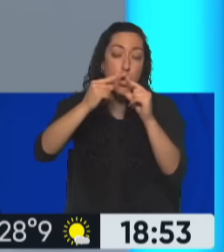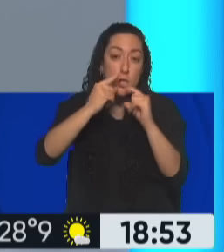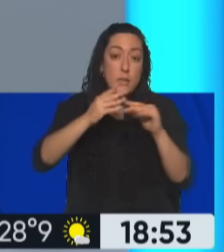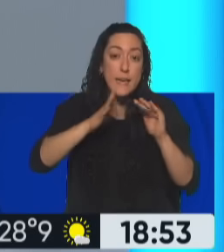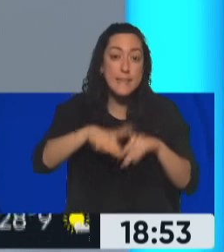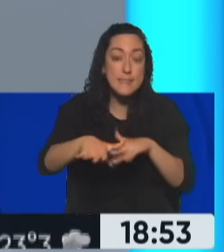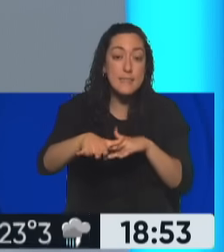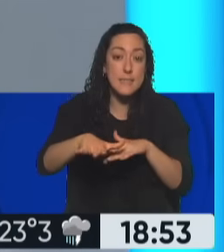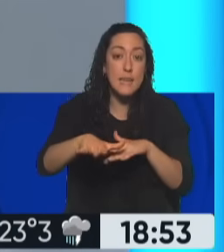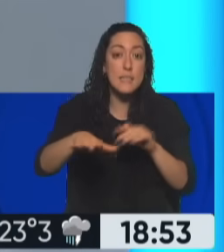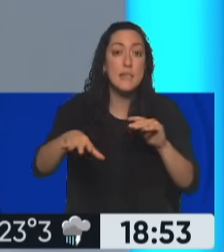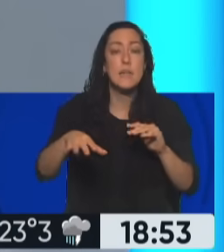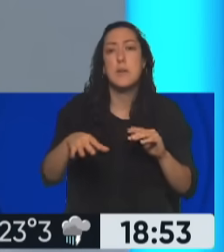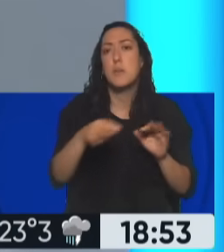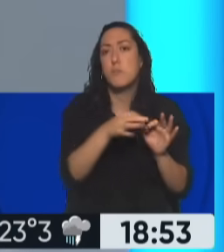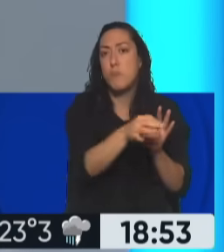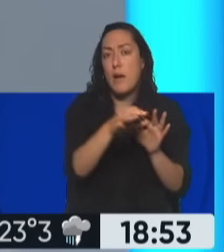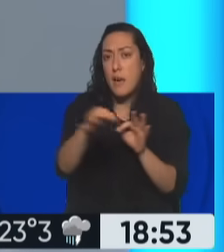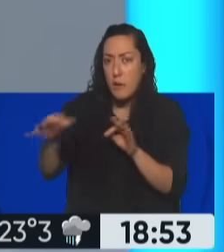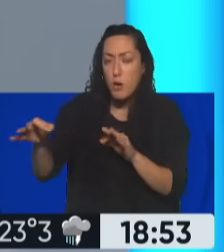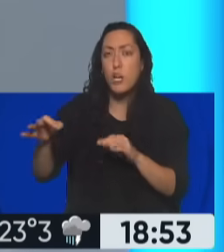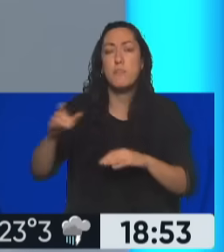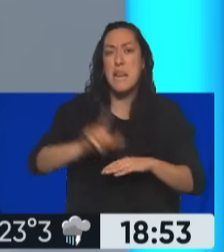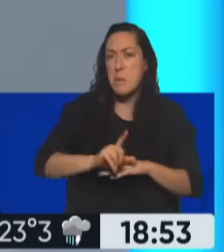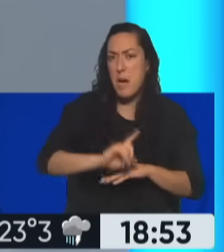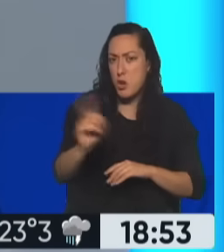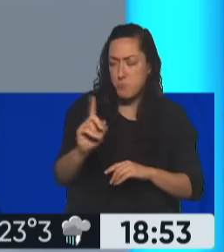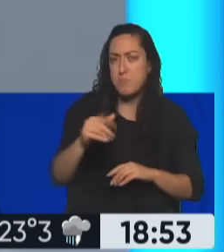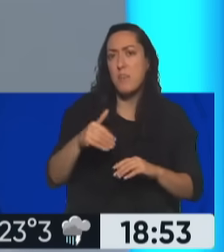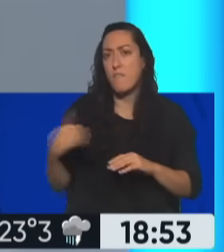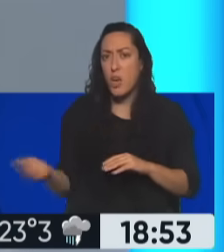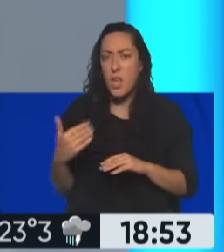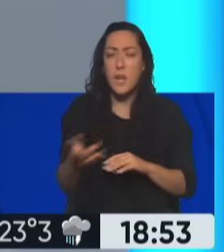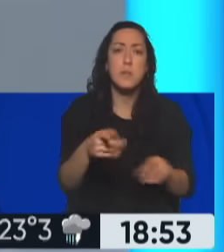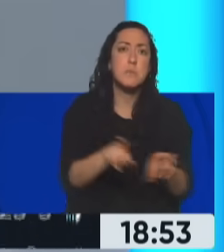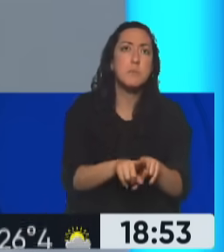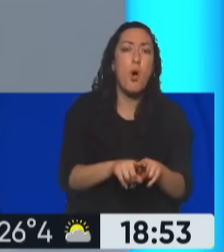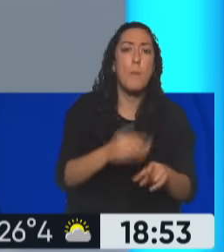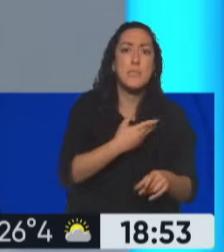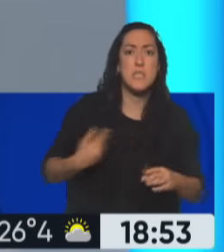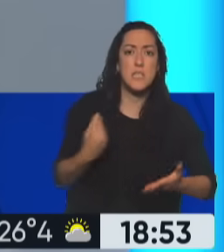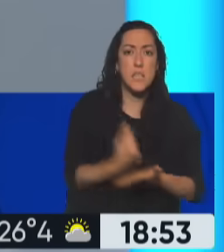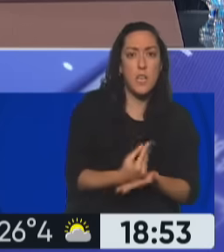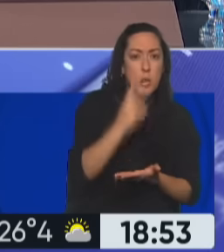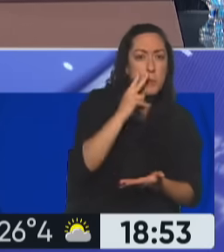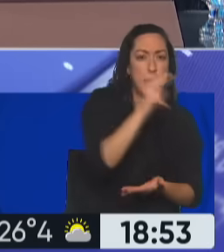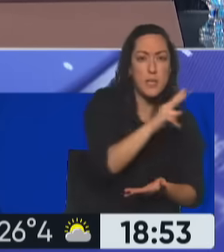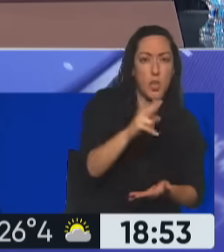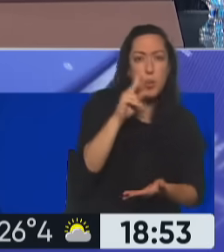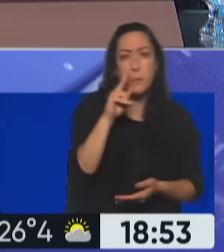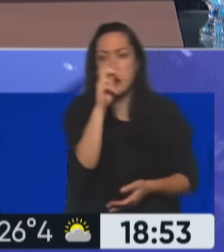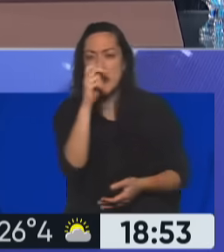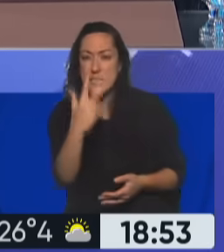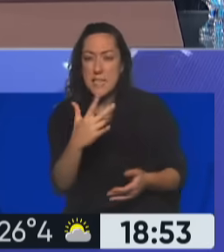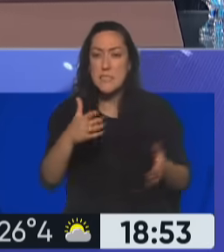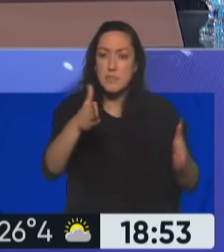todo fuera de su capital, fuera de Lima. De hecho, cuando apenas asumió Boluarte entre el 2022 y 2023 hubo grandes protestas y también decenas